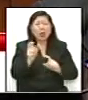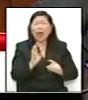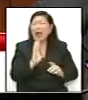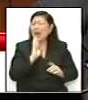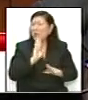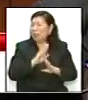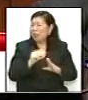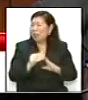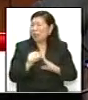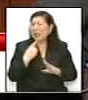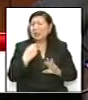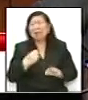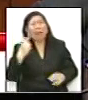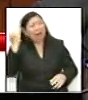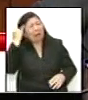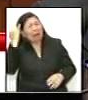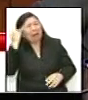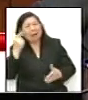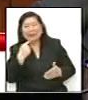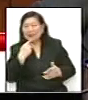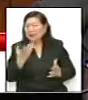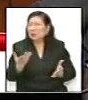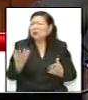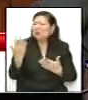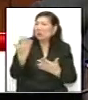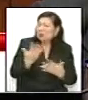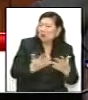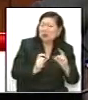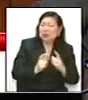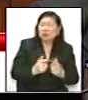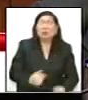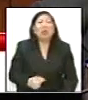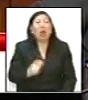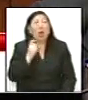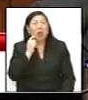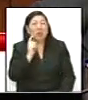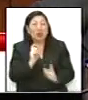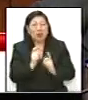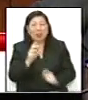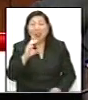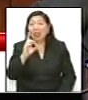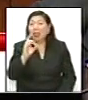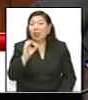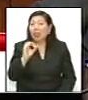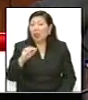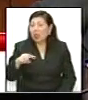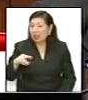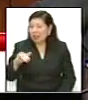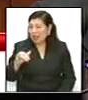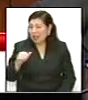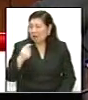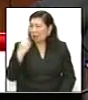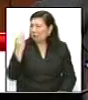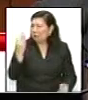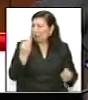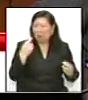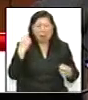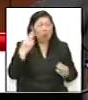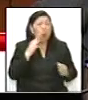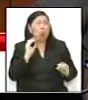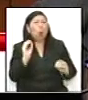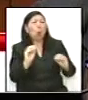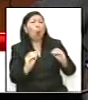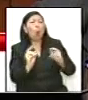todo tipo de especulaciones, que estamos blindando al congresista Donaire, que nosotros hacemos cálculos